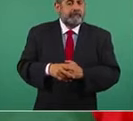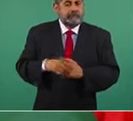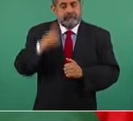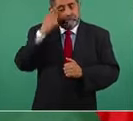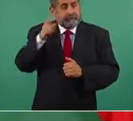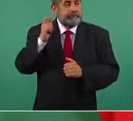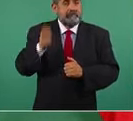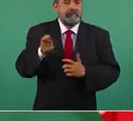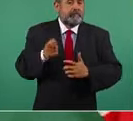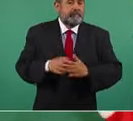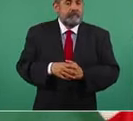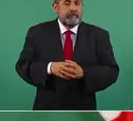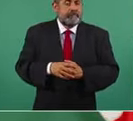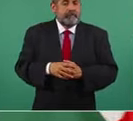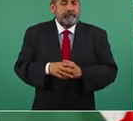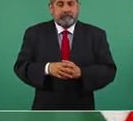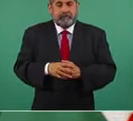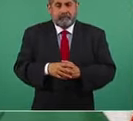no